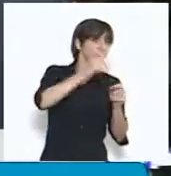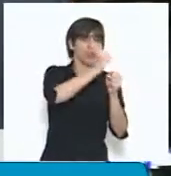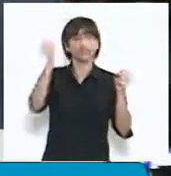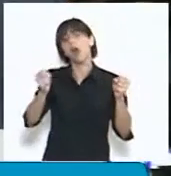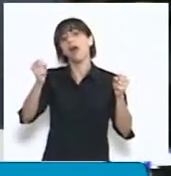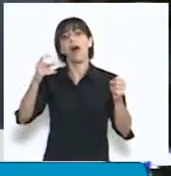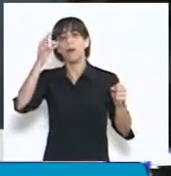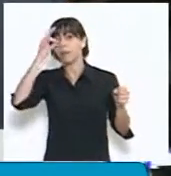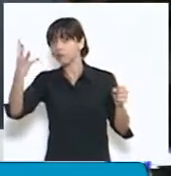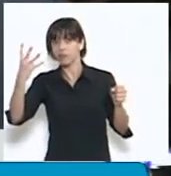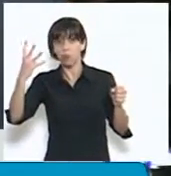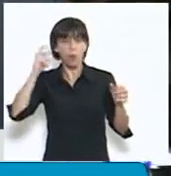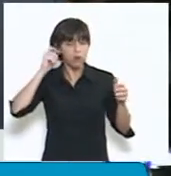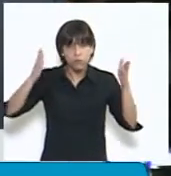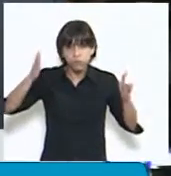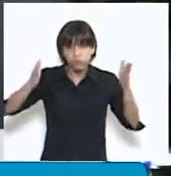plan Progresar.